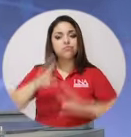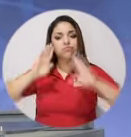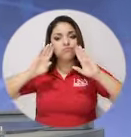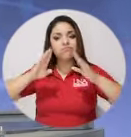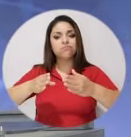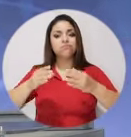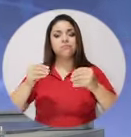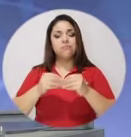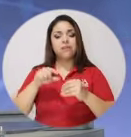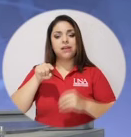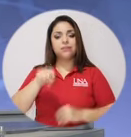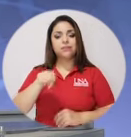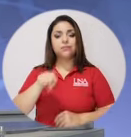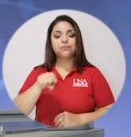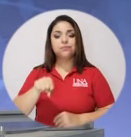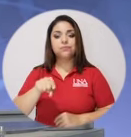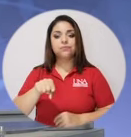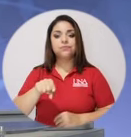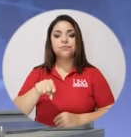este sentido y pues